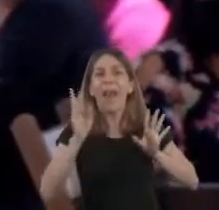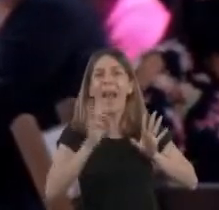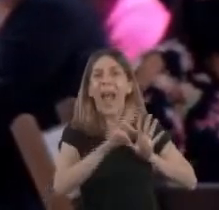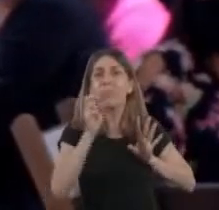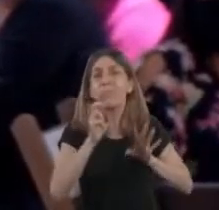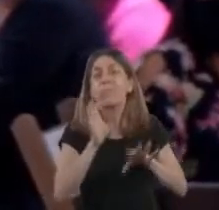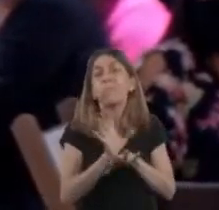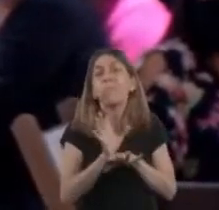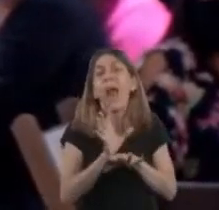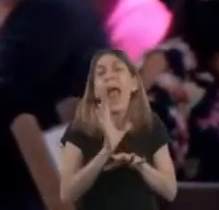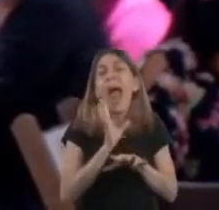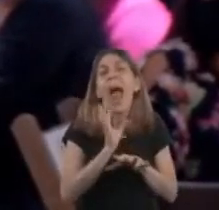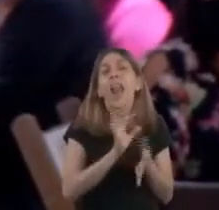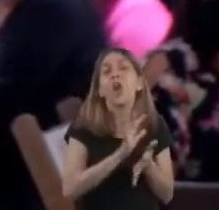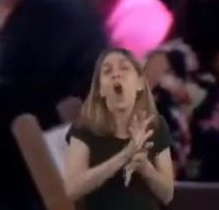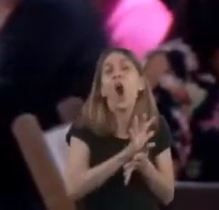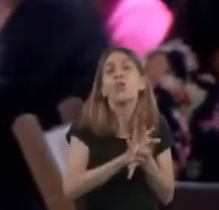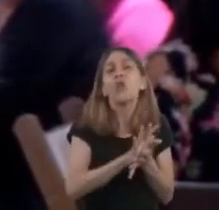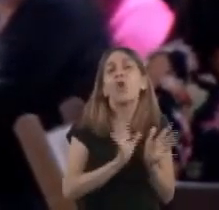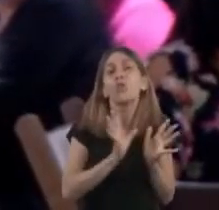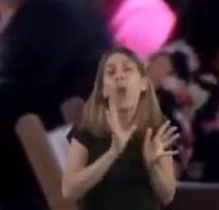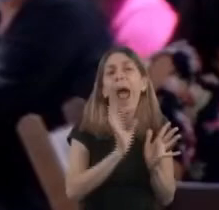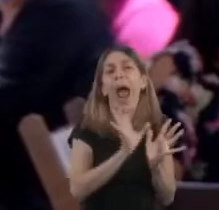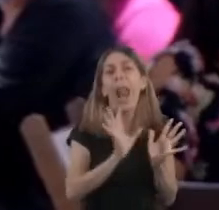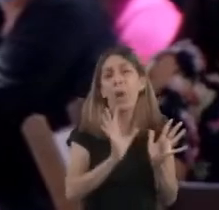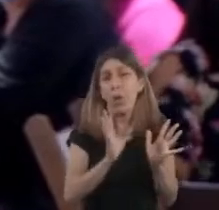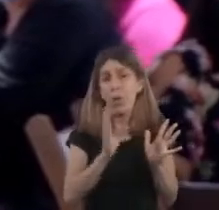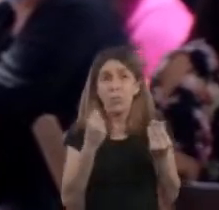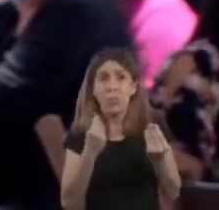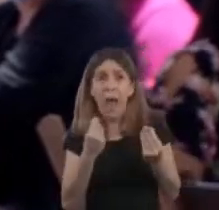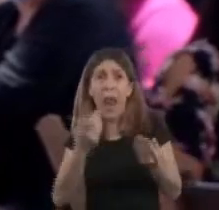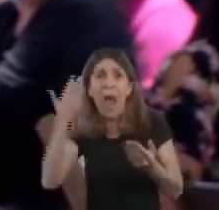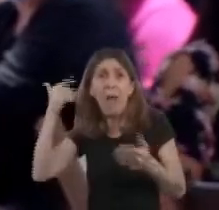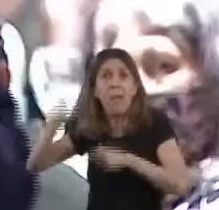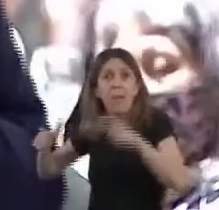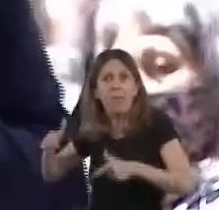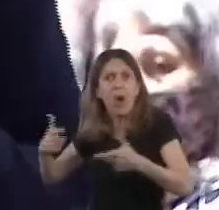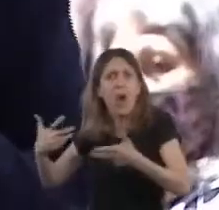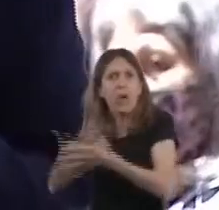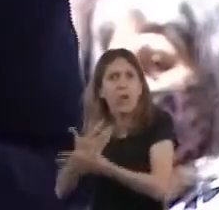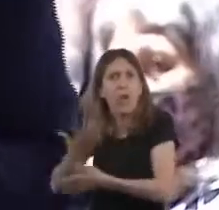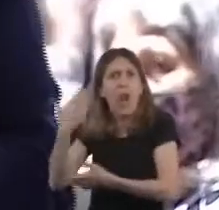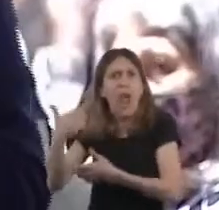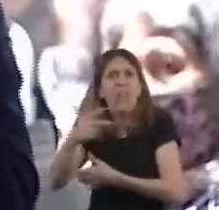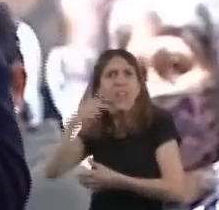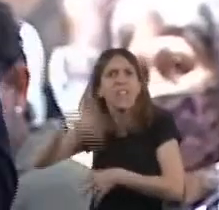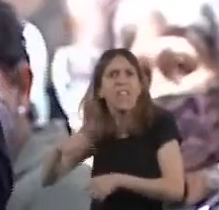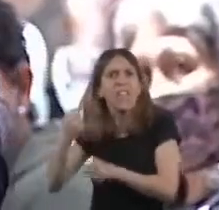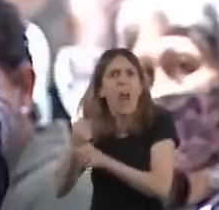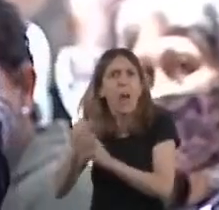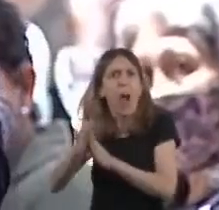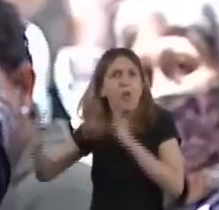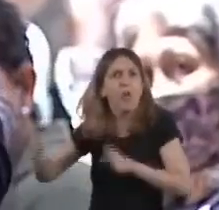es un remedio para los que padecen y padecieron la desocupación en un tiempo difícil.